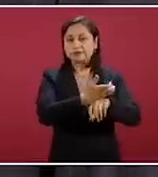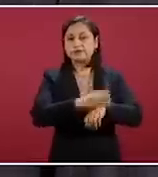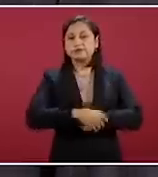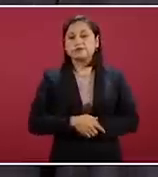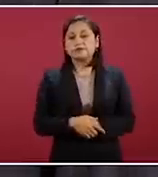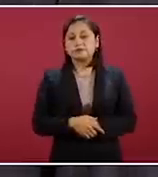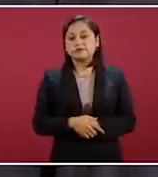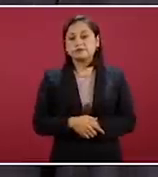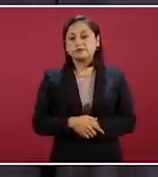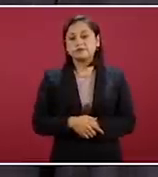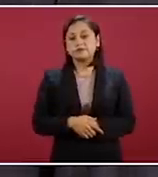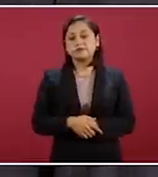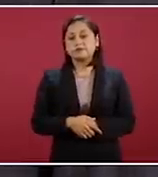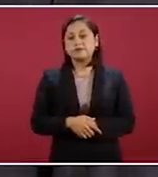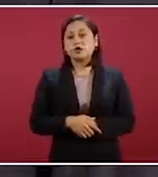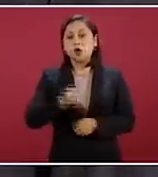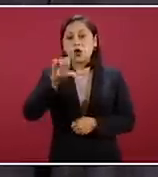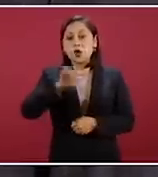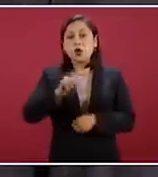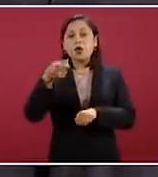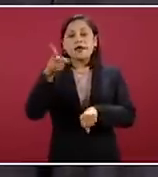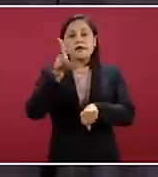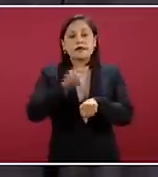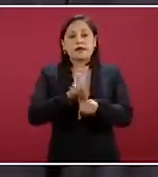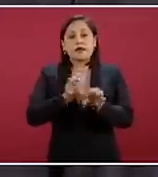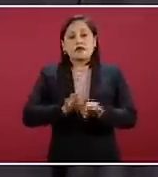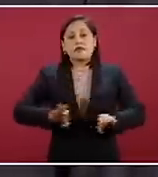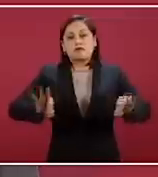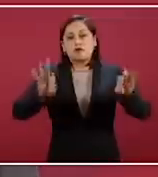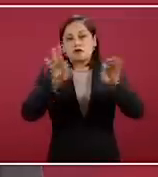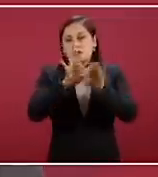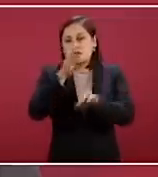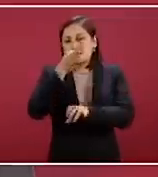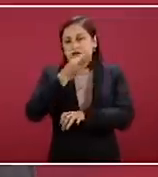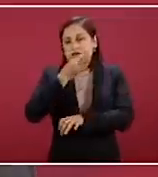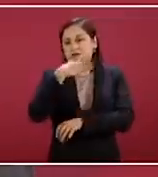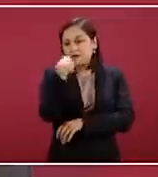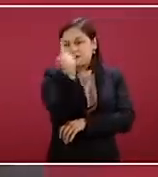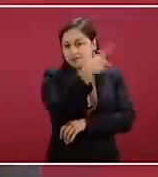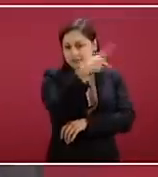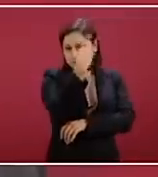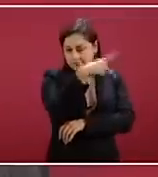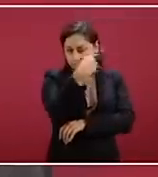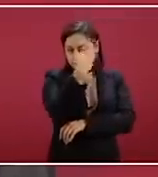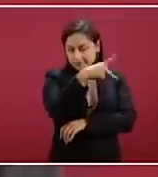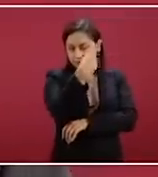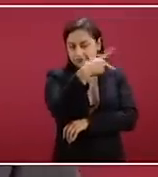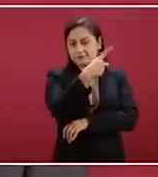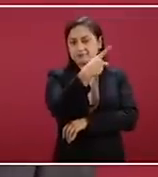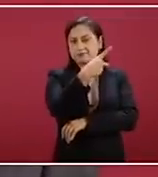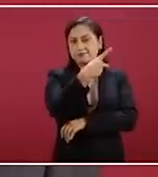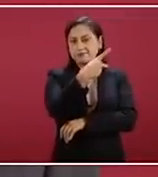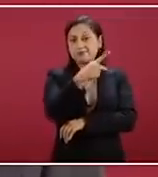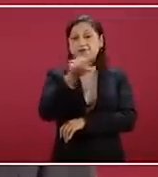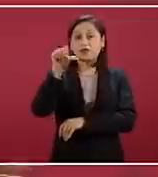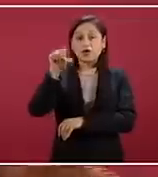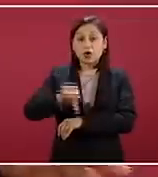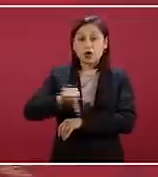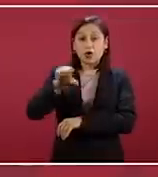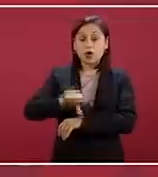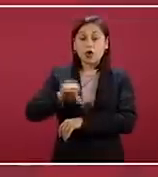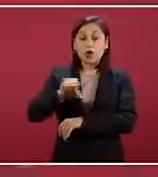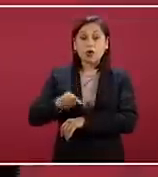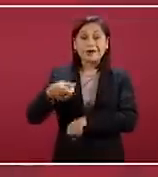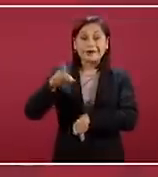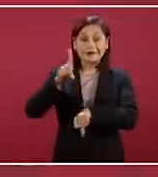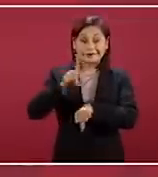Para ellos es un día muy importante hoy y no es el mejor día. O sea, no